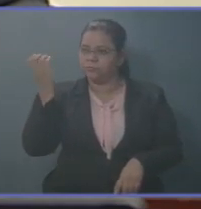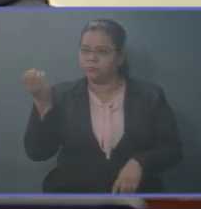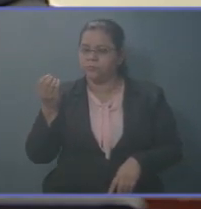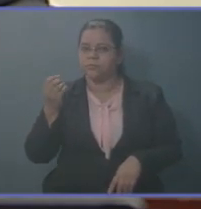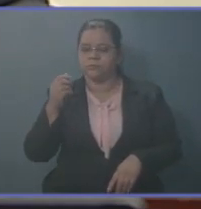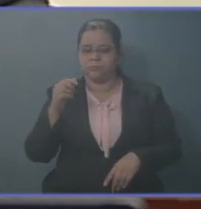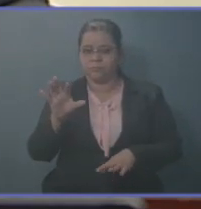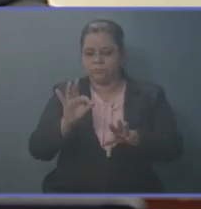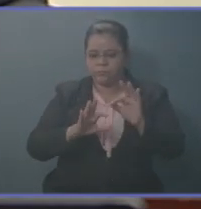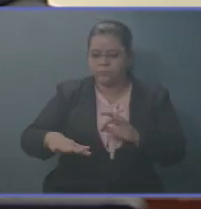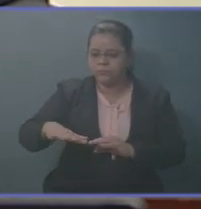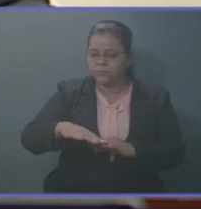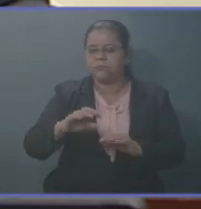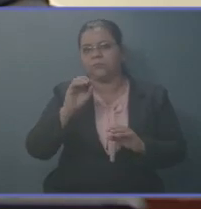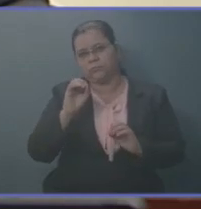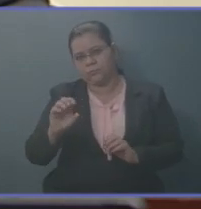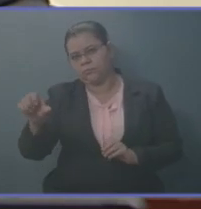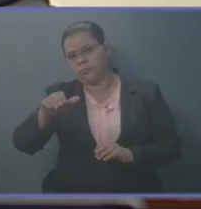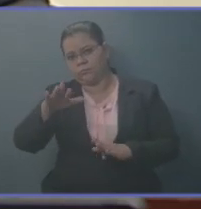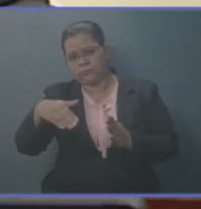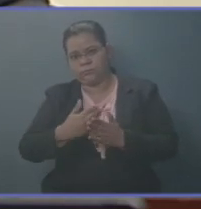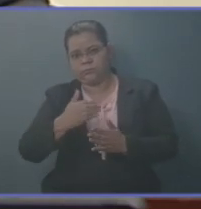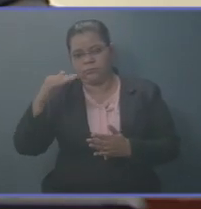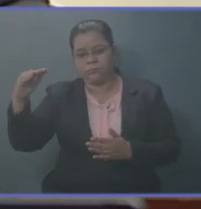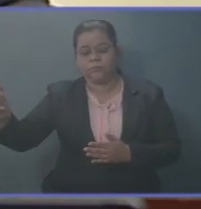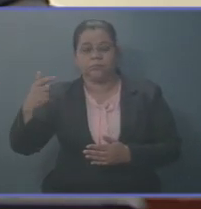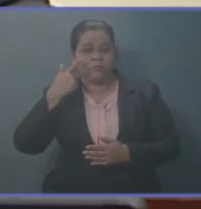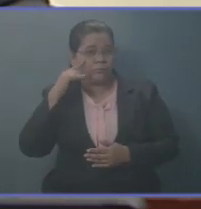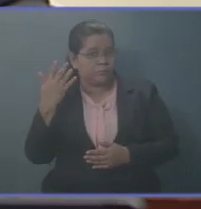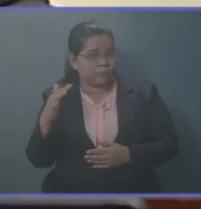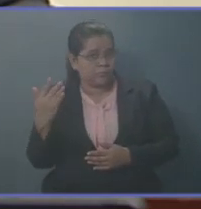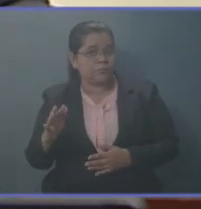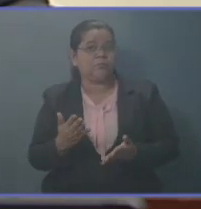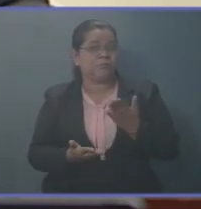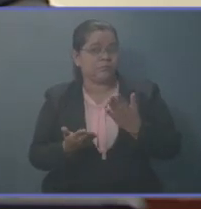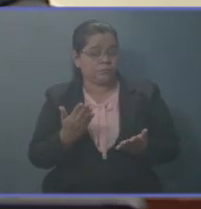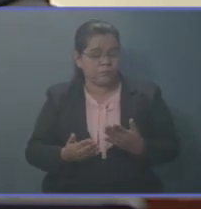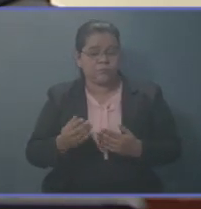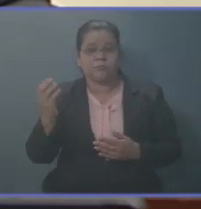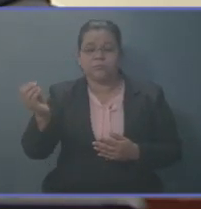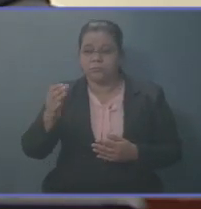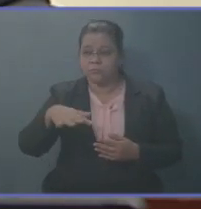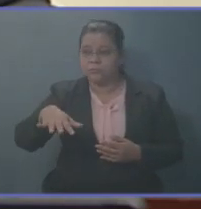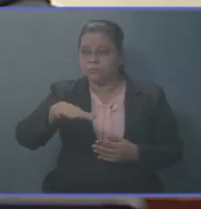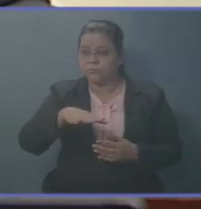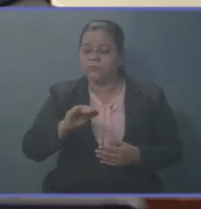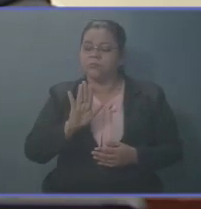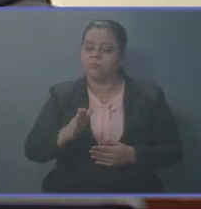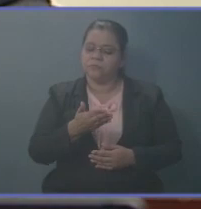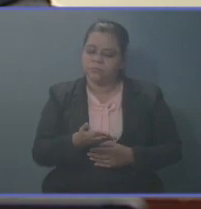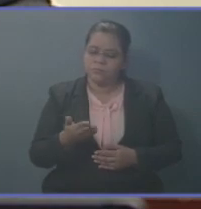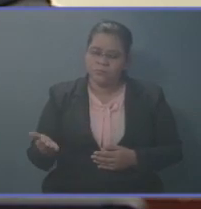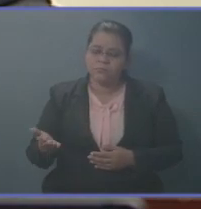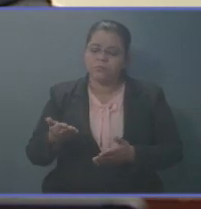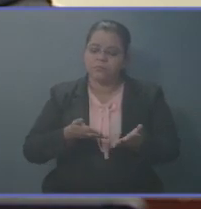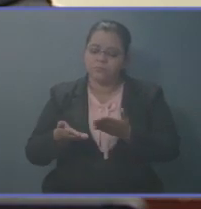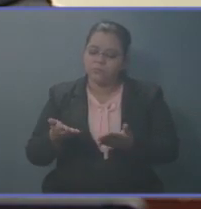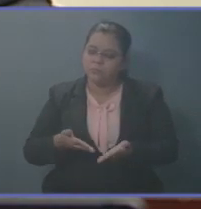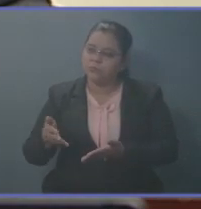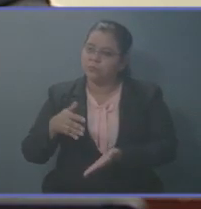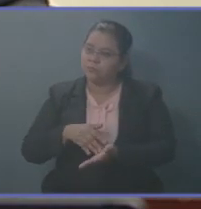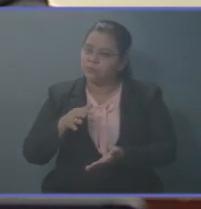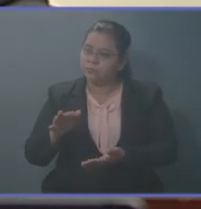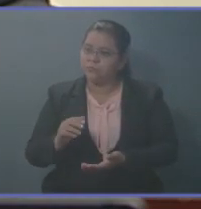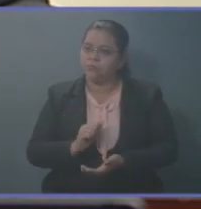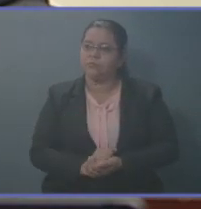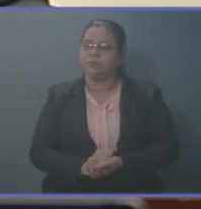todo el territorio nacional cuando el riesgo o peligro provocado por un desastre para las personas, sus bienes, servicios públicos o ecosistemas lo